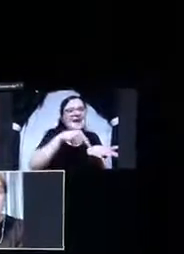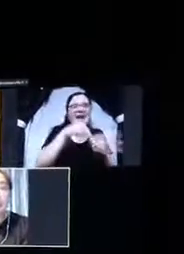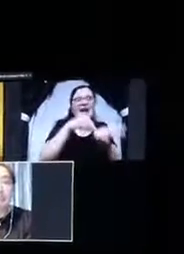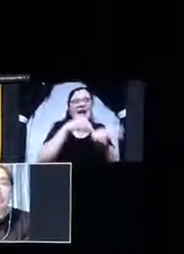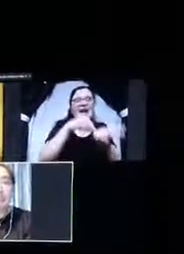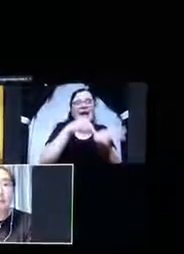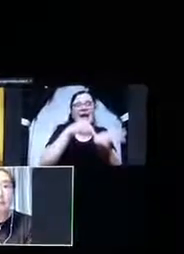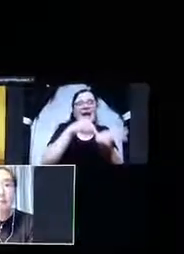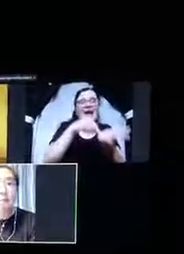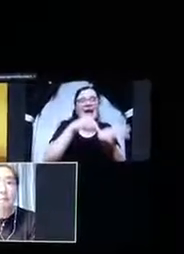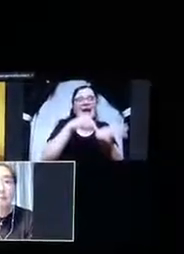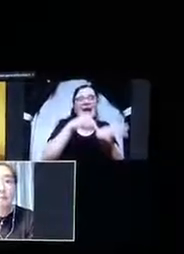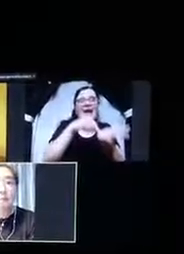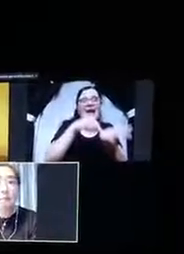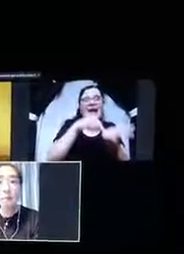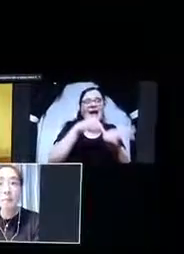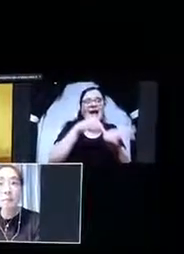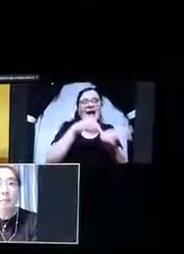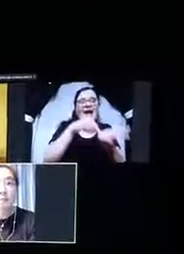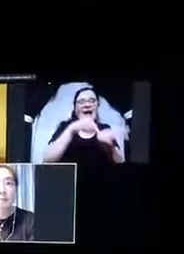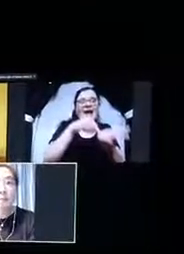soy grande. Le digo, sí. Y me dice, ¿por qué no